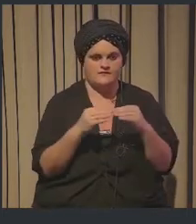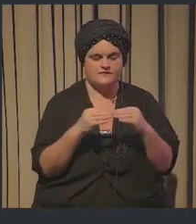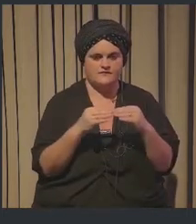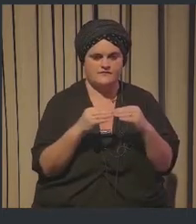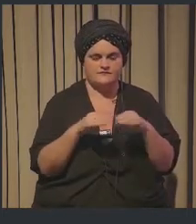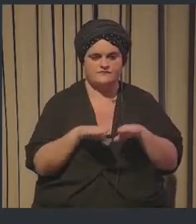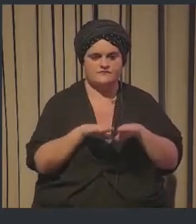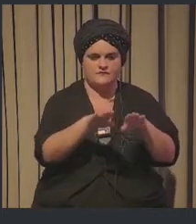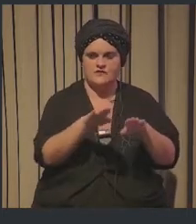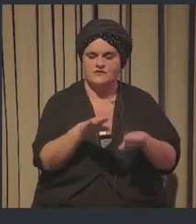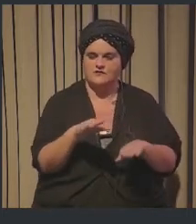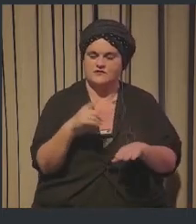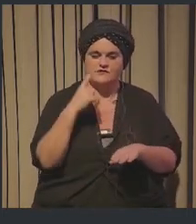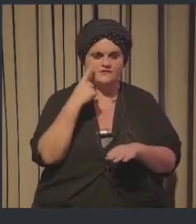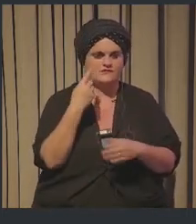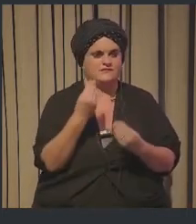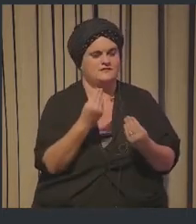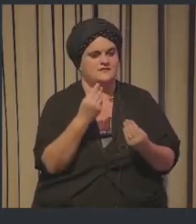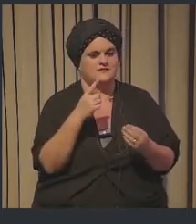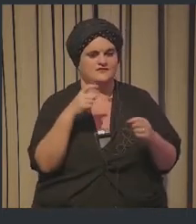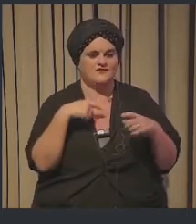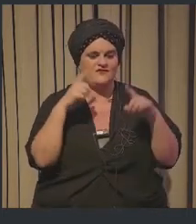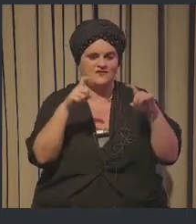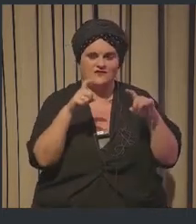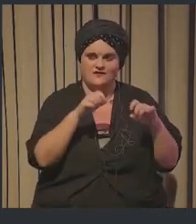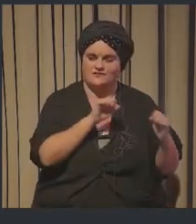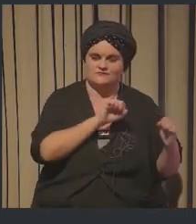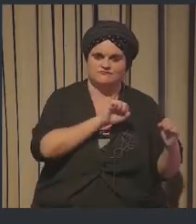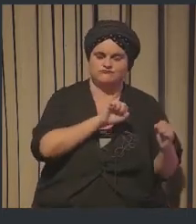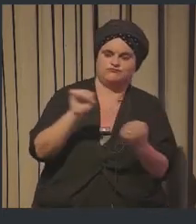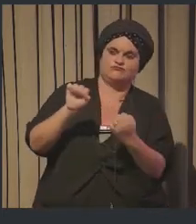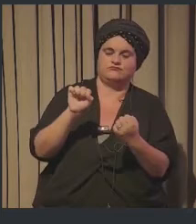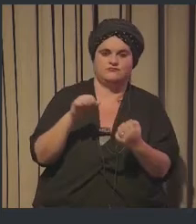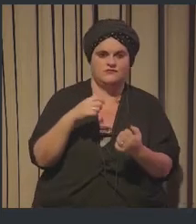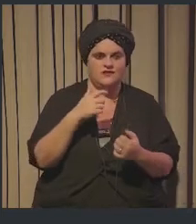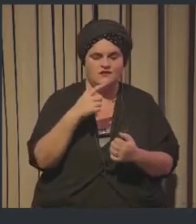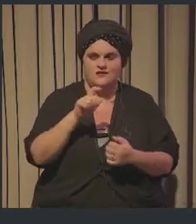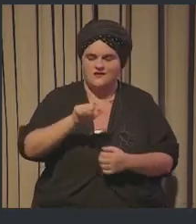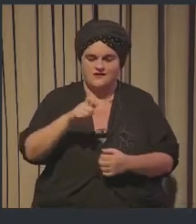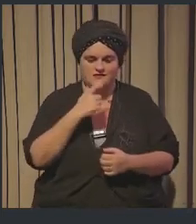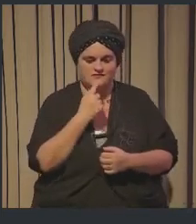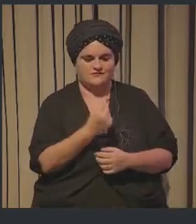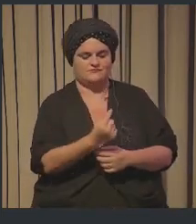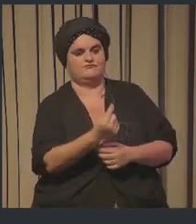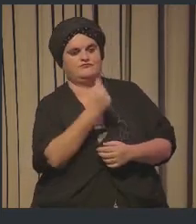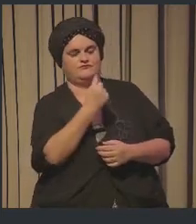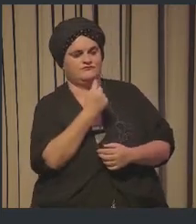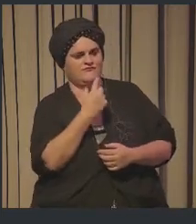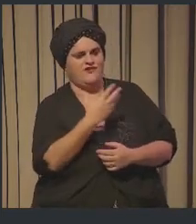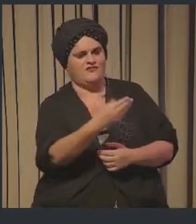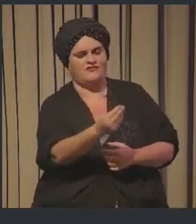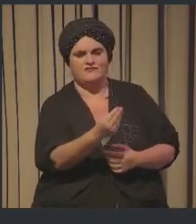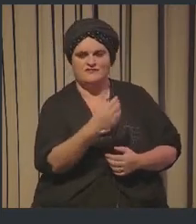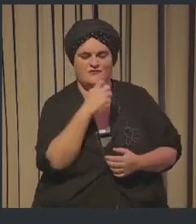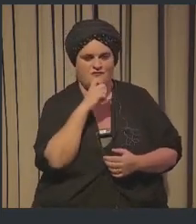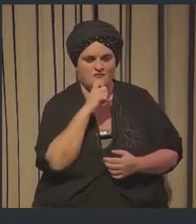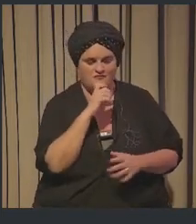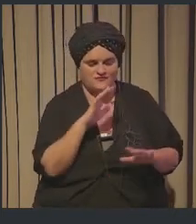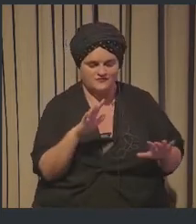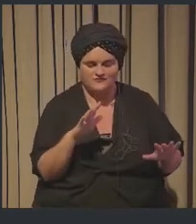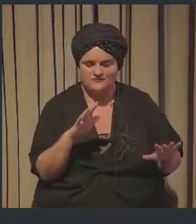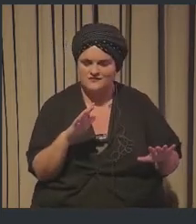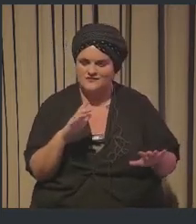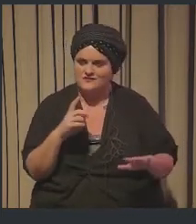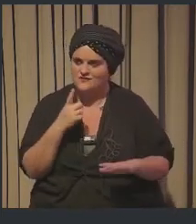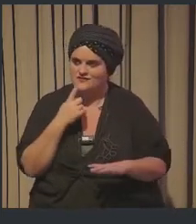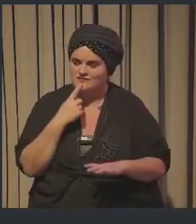mucha resistencia cuando esto lo enseño y la gente dice, pues ¿cómo voy a comprender todo esto? Y esto es, ¿qué diría yo?,